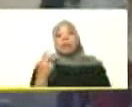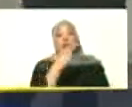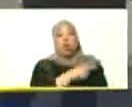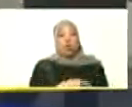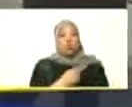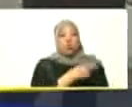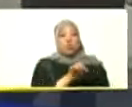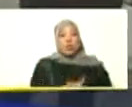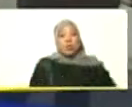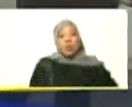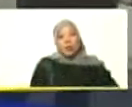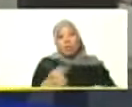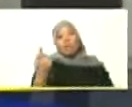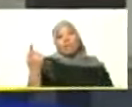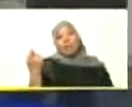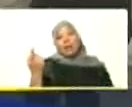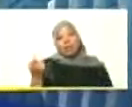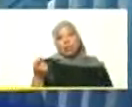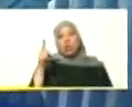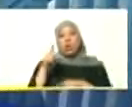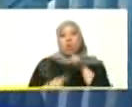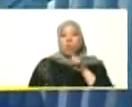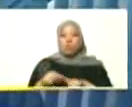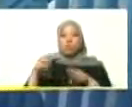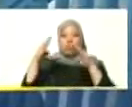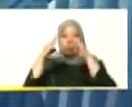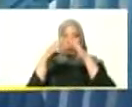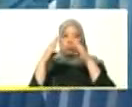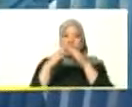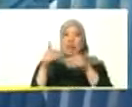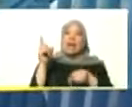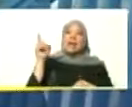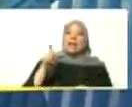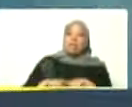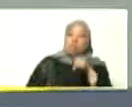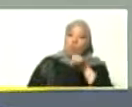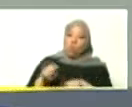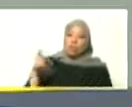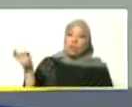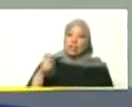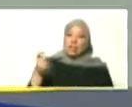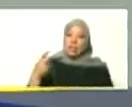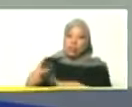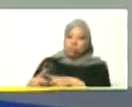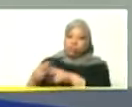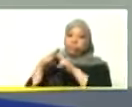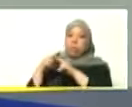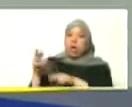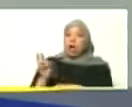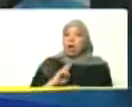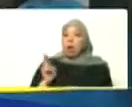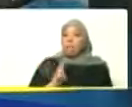algunas dificultades que tienen desde el punto de vista de infraestructura, desde el punto de vista de dotación, que inmediatamente las vamos a atender. Ellos ya